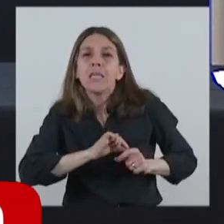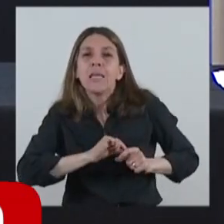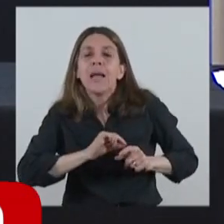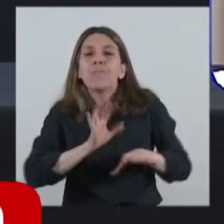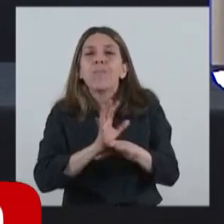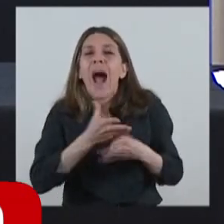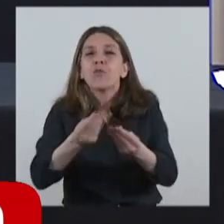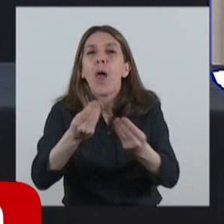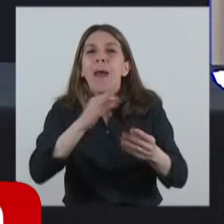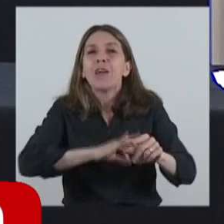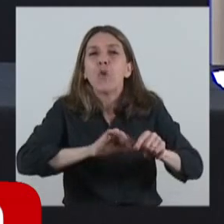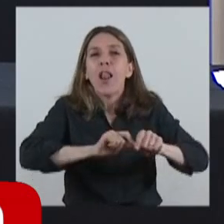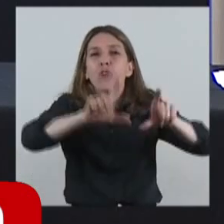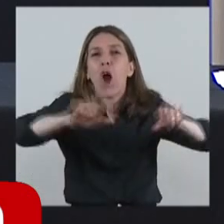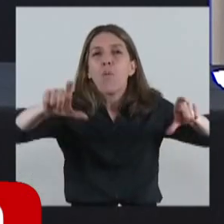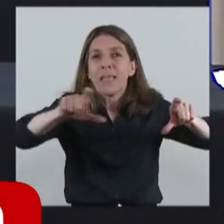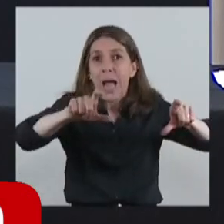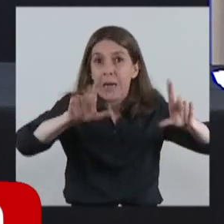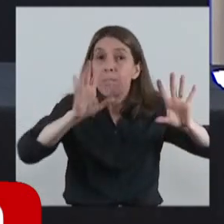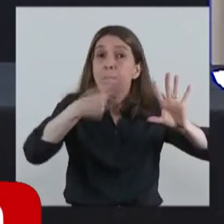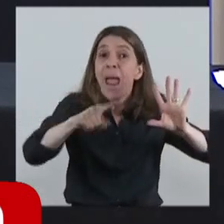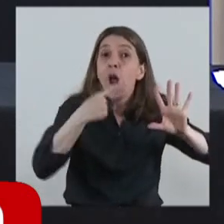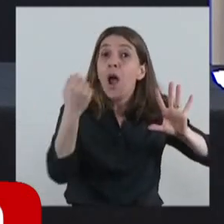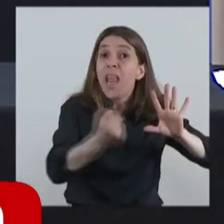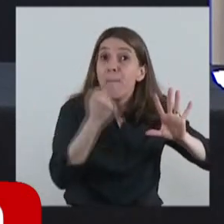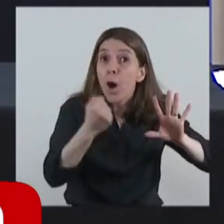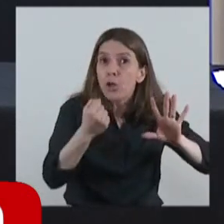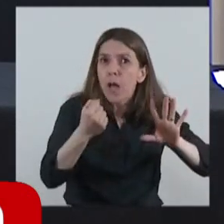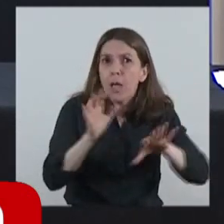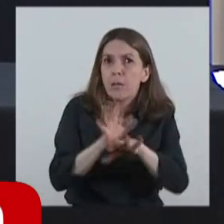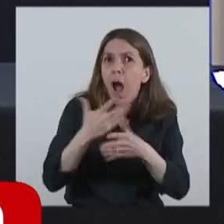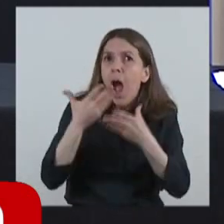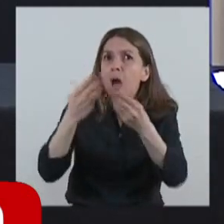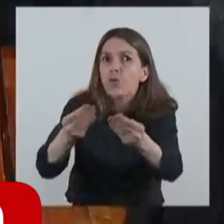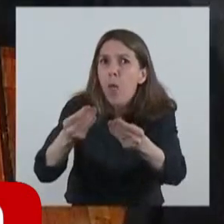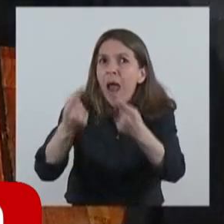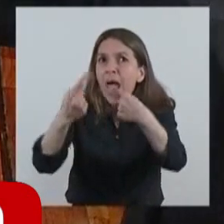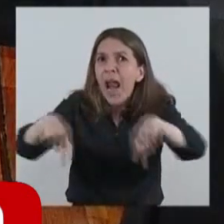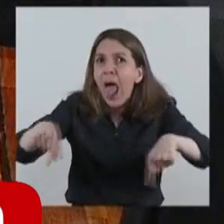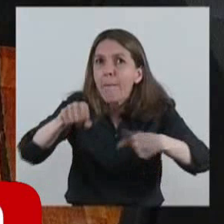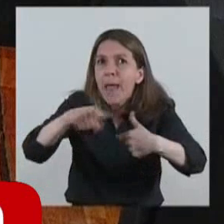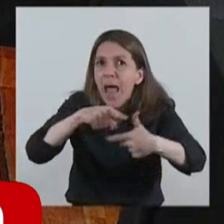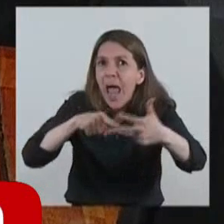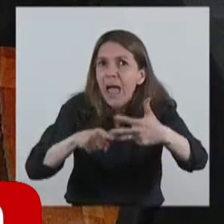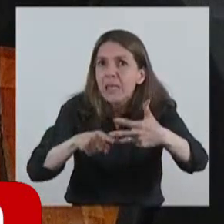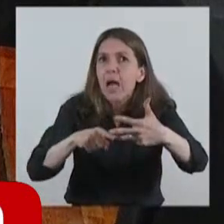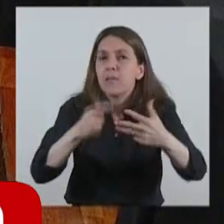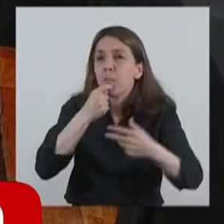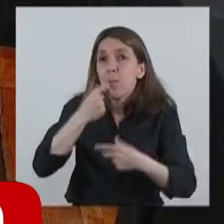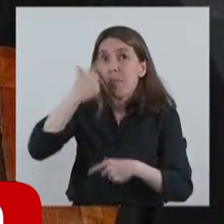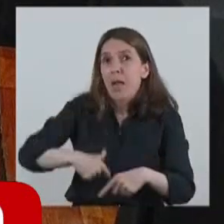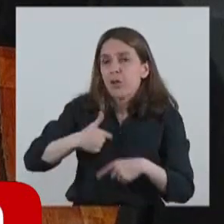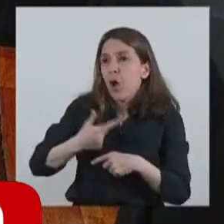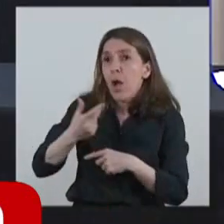pero es importante proveer y dar condiciones para que haya instrumentos que dejen tranquilo a quien toma